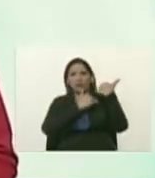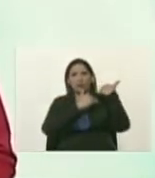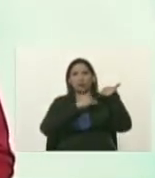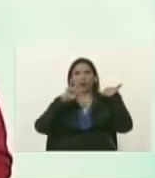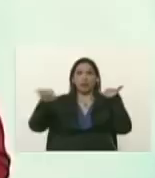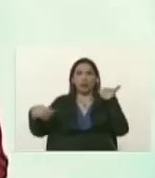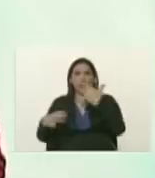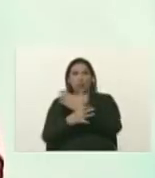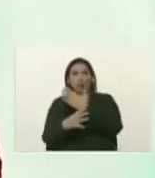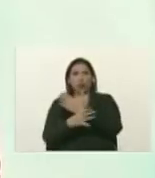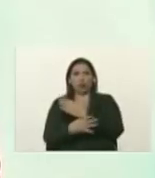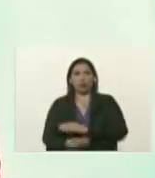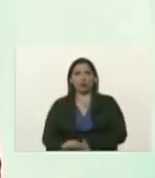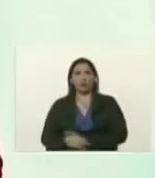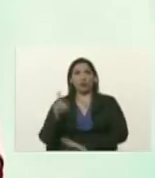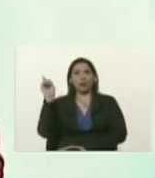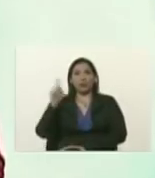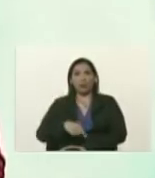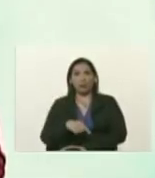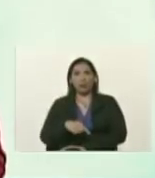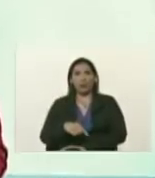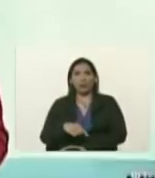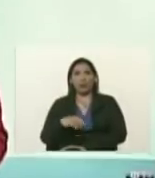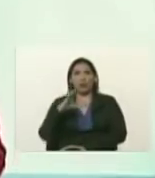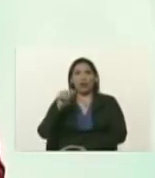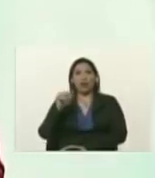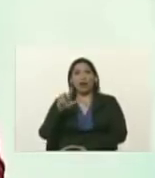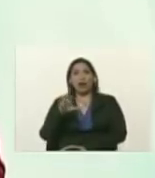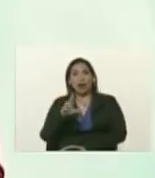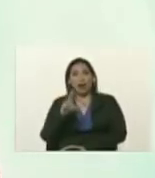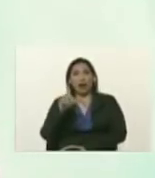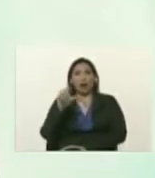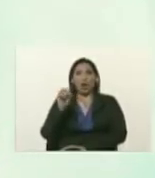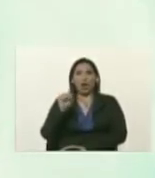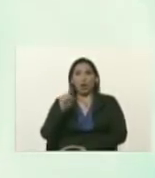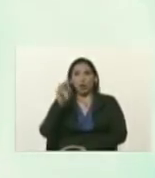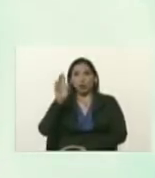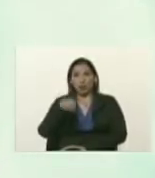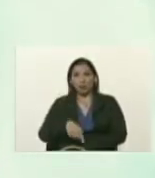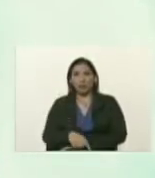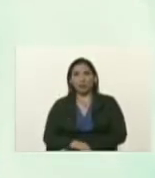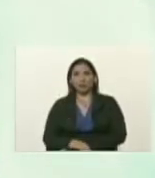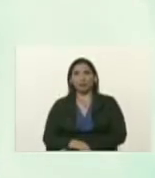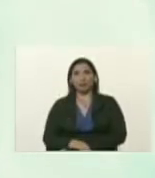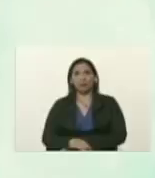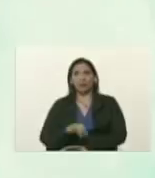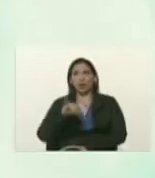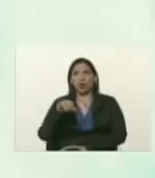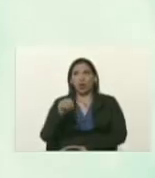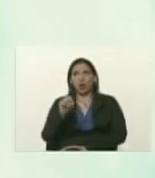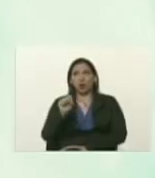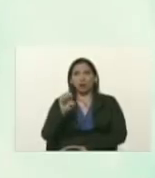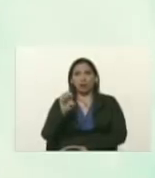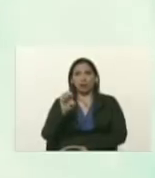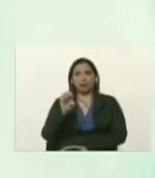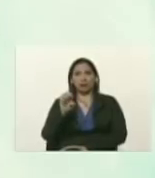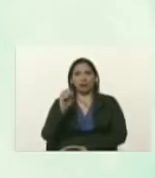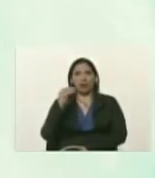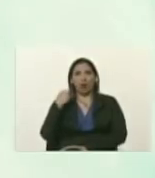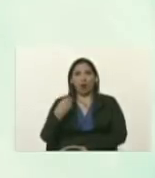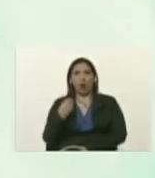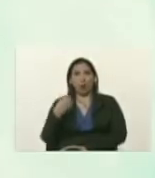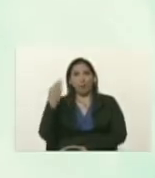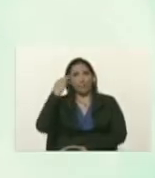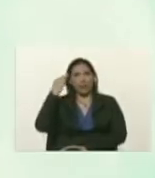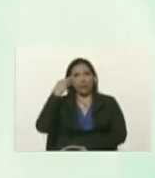Juan Guaidó, así como también Carlos Vecchio y José Ignacio Hernández, como la mente criminal